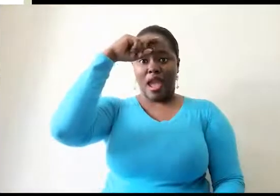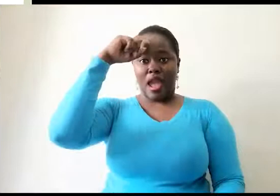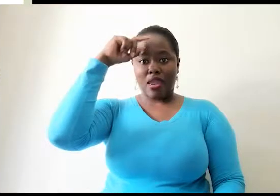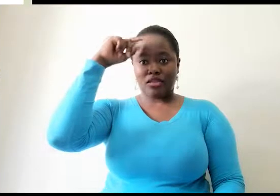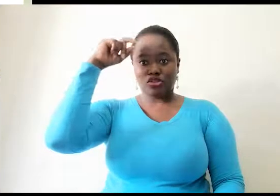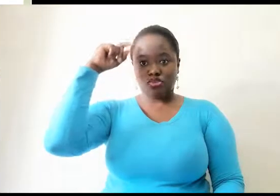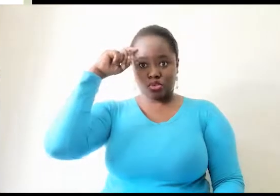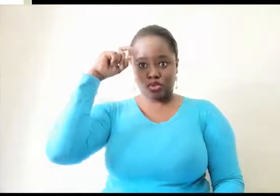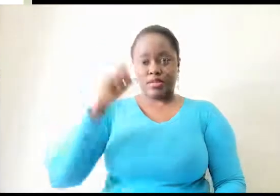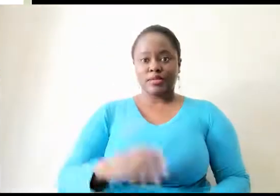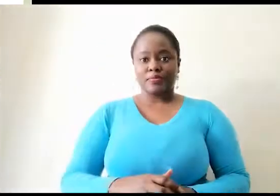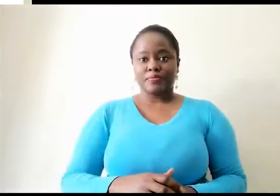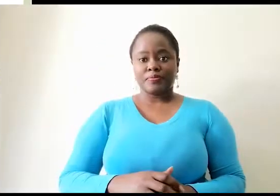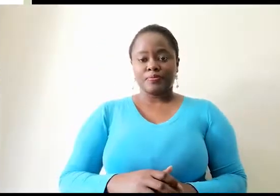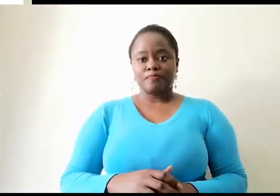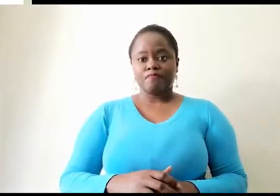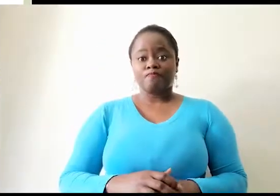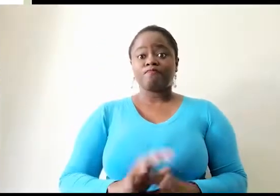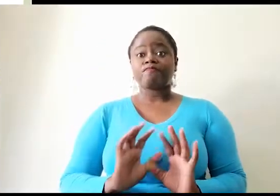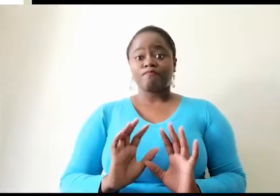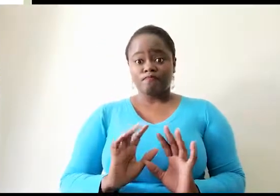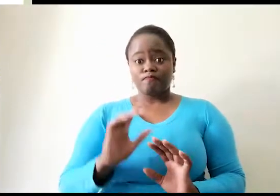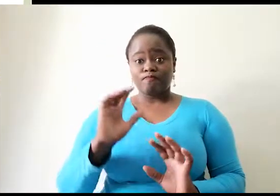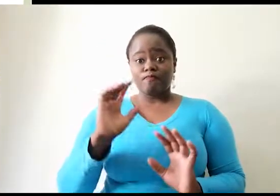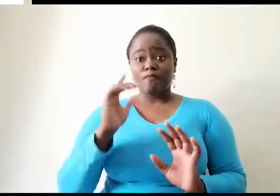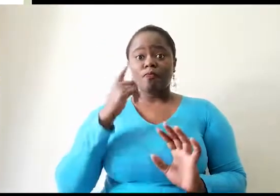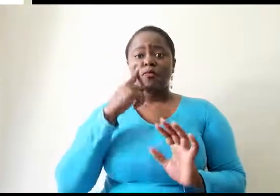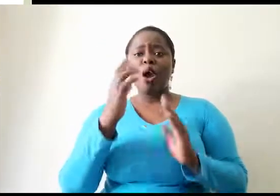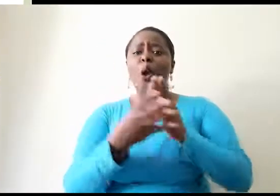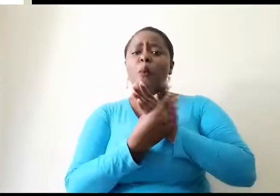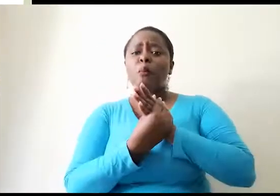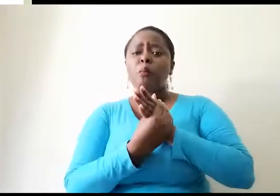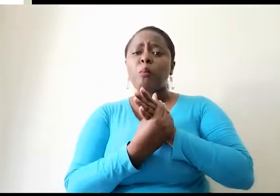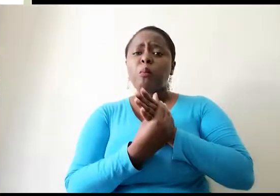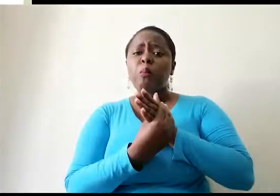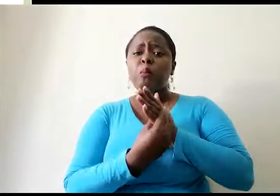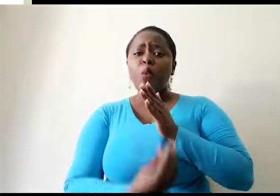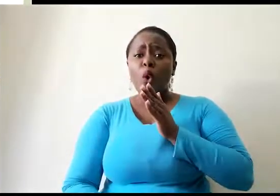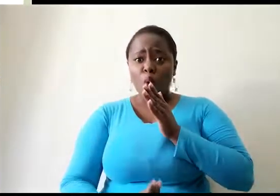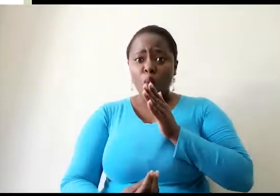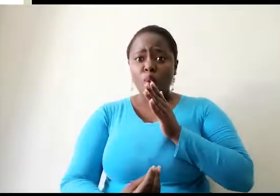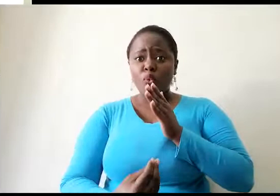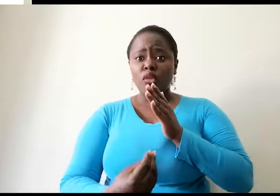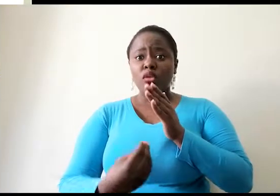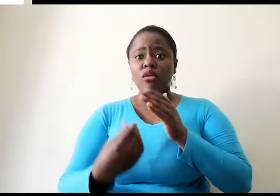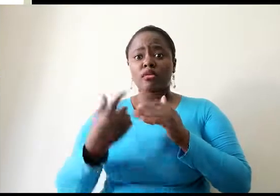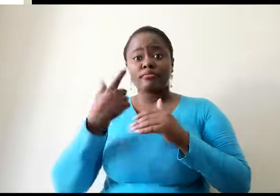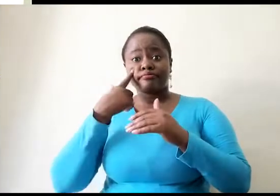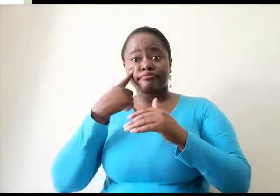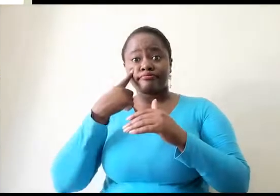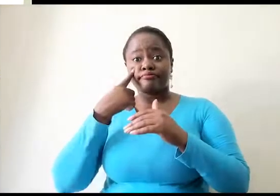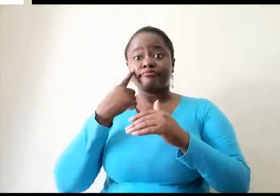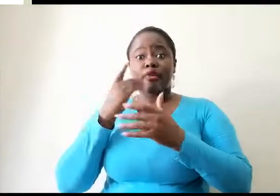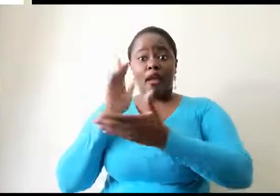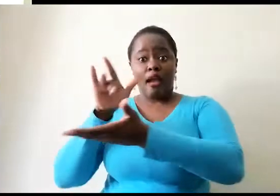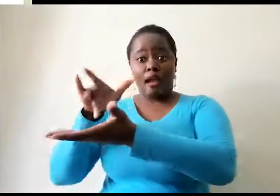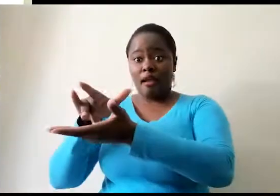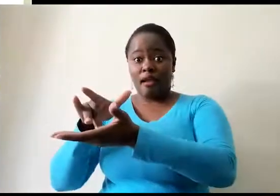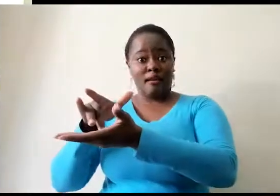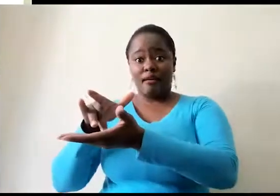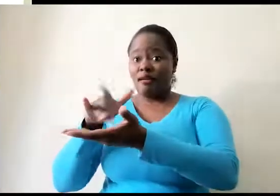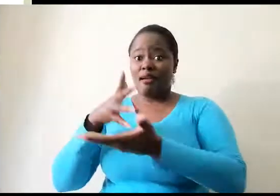Hay que recordar que para esta época solo los hombres tenían acceso al estudio de la